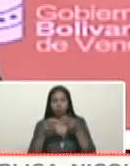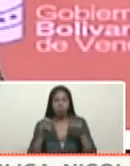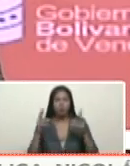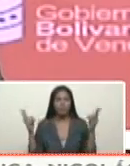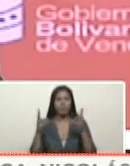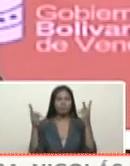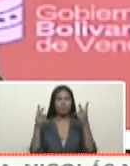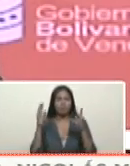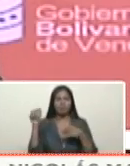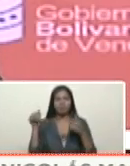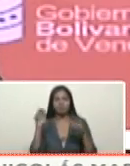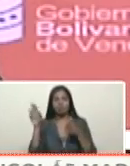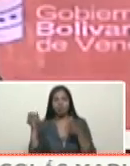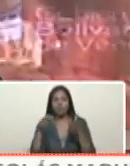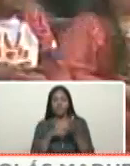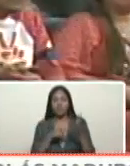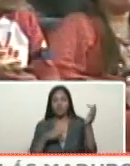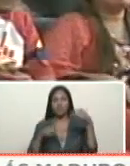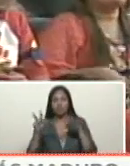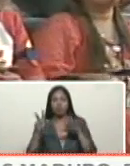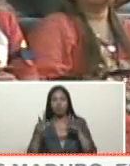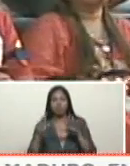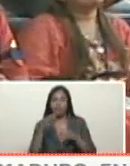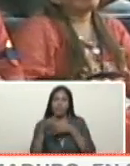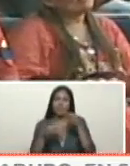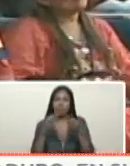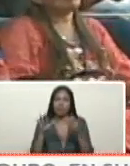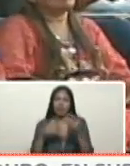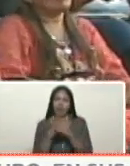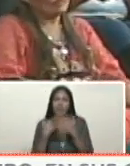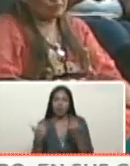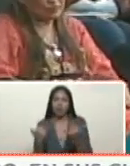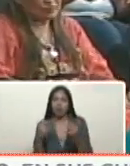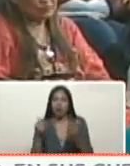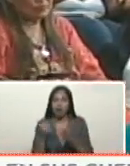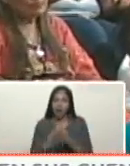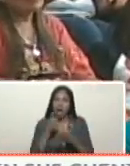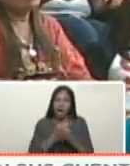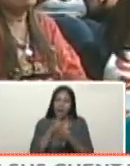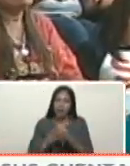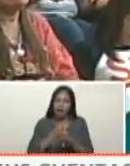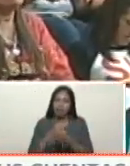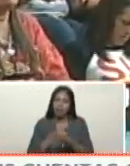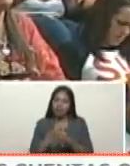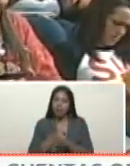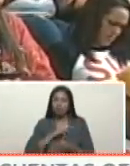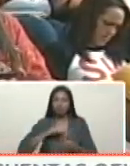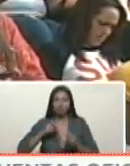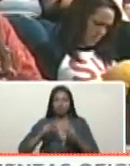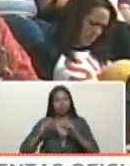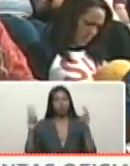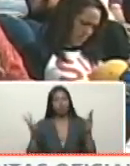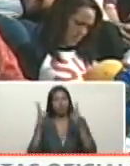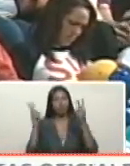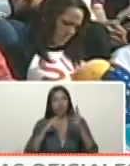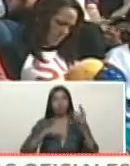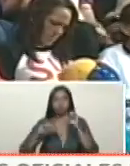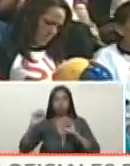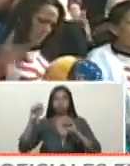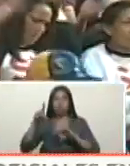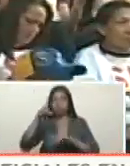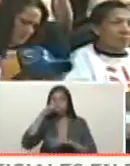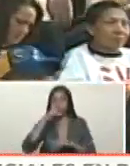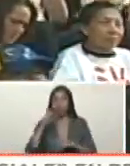del 2018 y que explica plenamente la batalla que estamos dando y la victoria que estamos logrando este